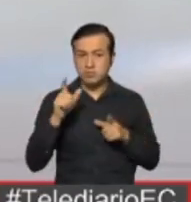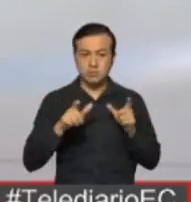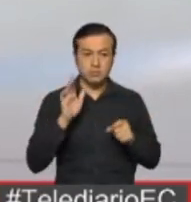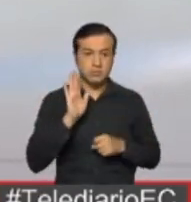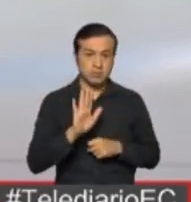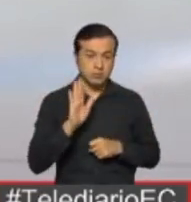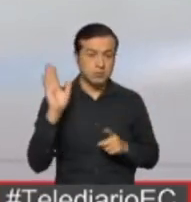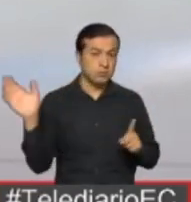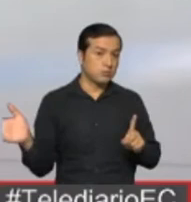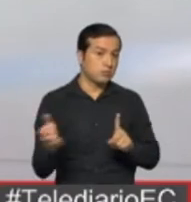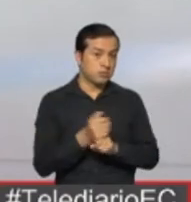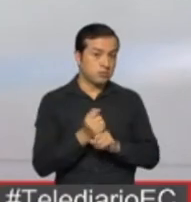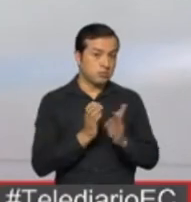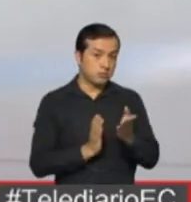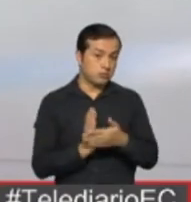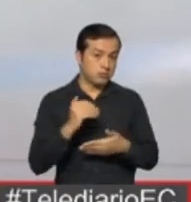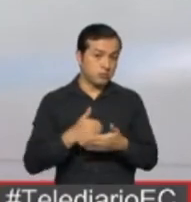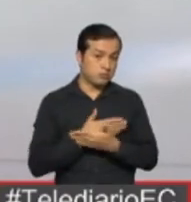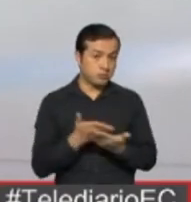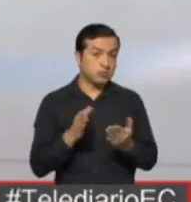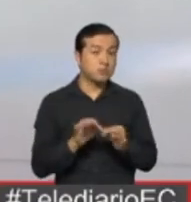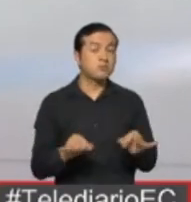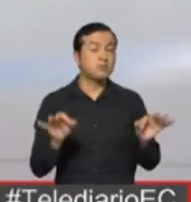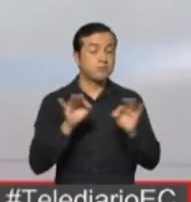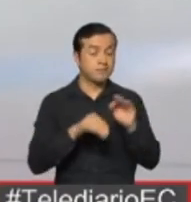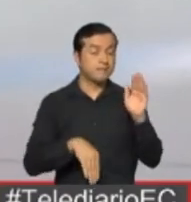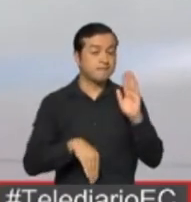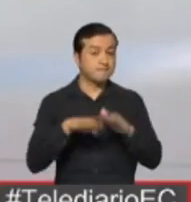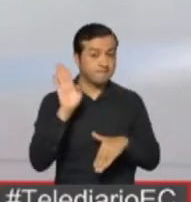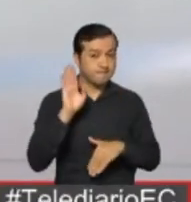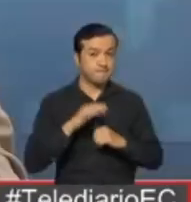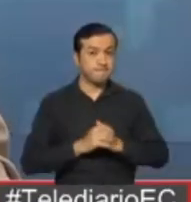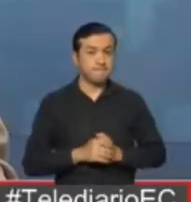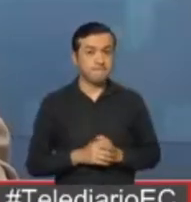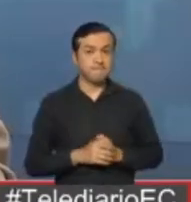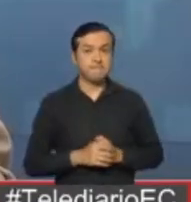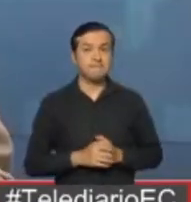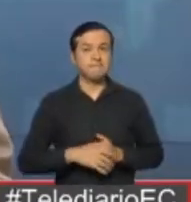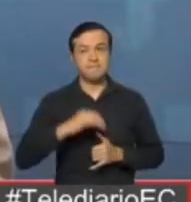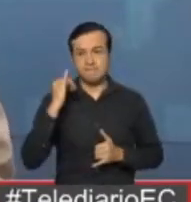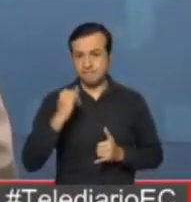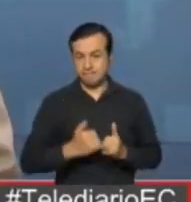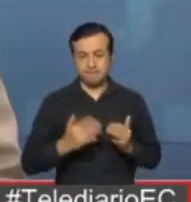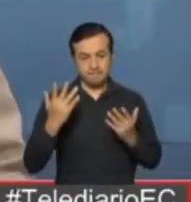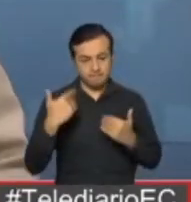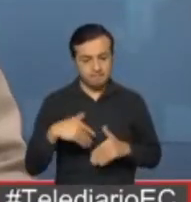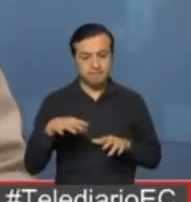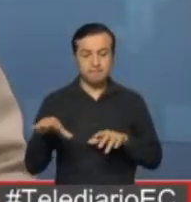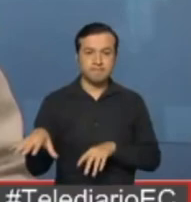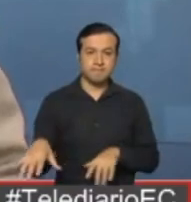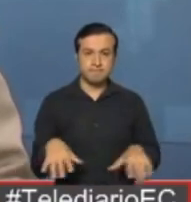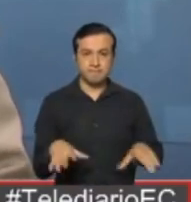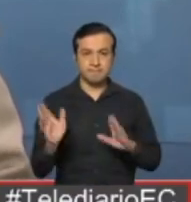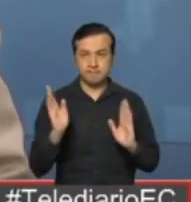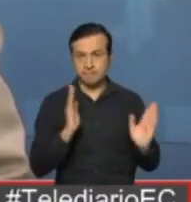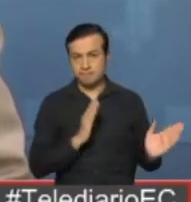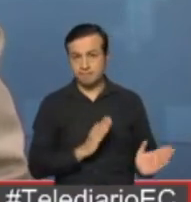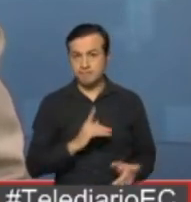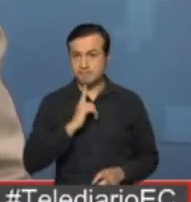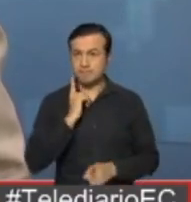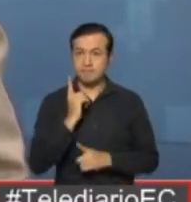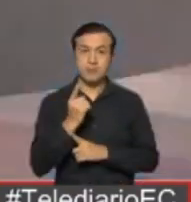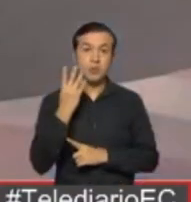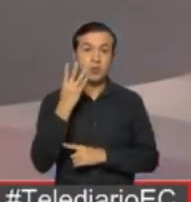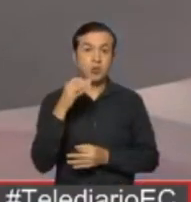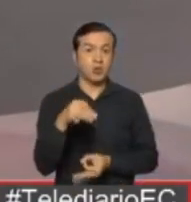logren ese acceso creo que sería lo más importante y ya para ir finalizando cuáles son las actividades que se preveen a propósito de este